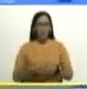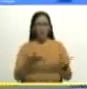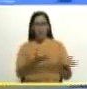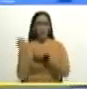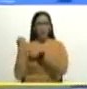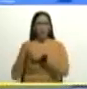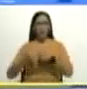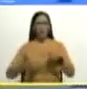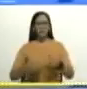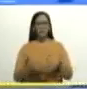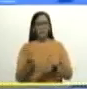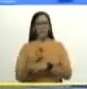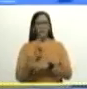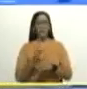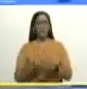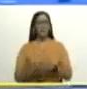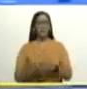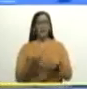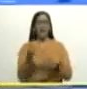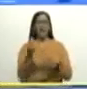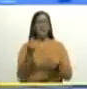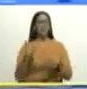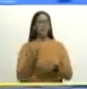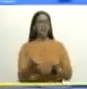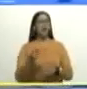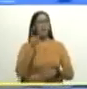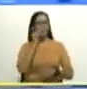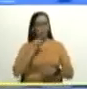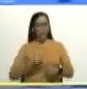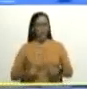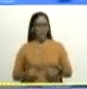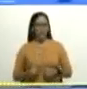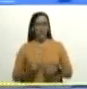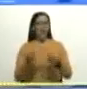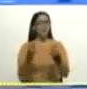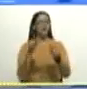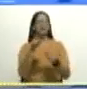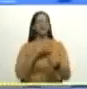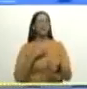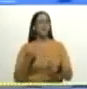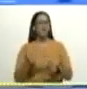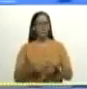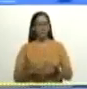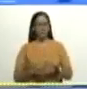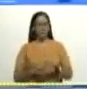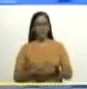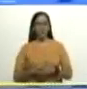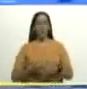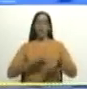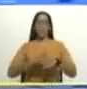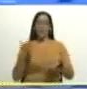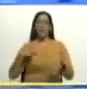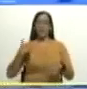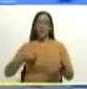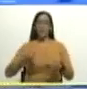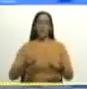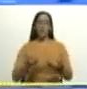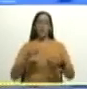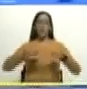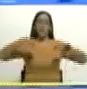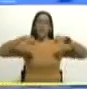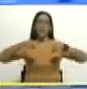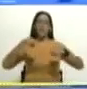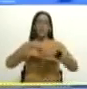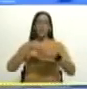mano, al precio que le pongas, papá, al precio que le pongas. Porque tenemos un mercado interno